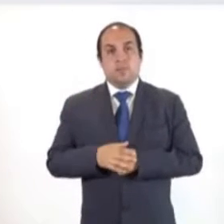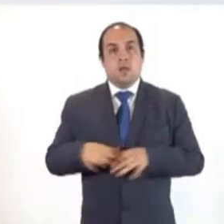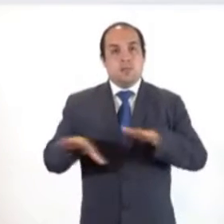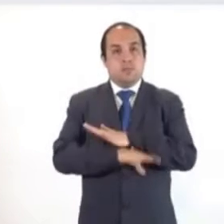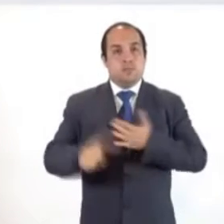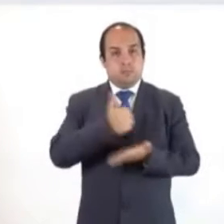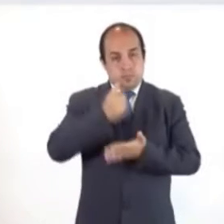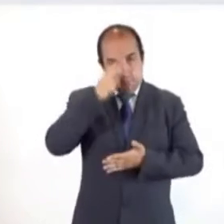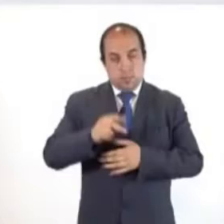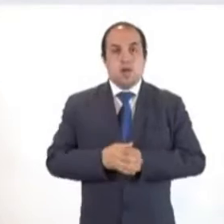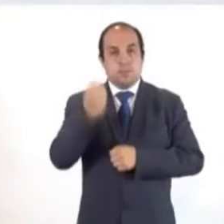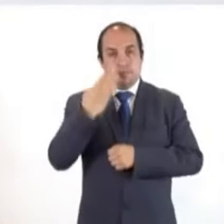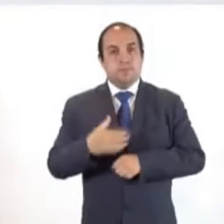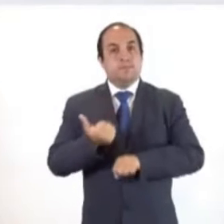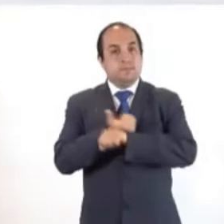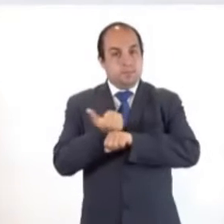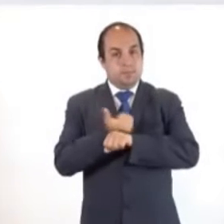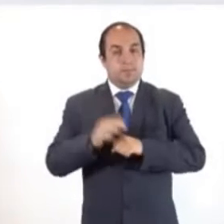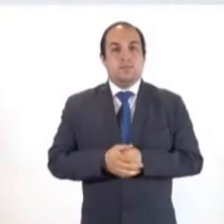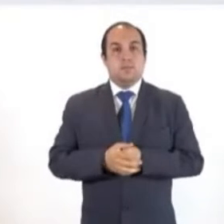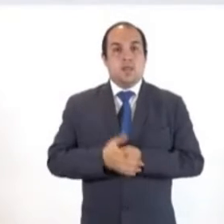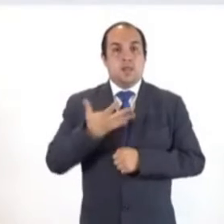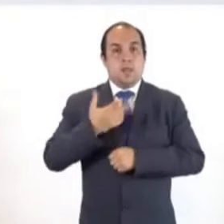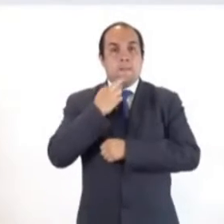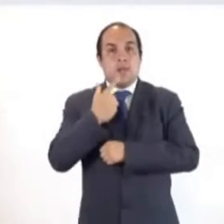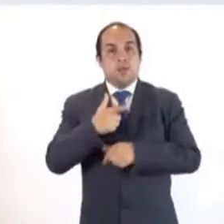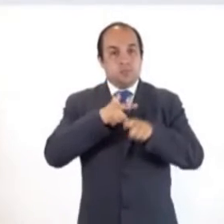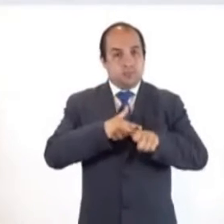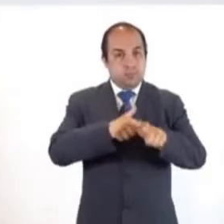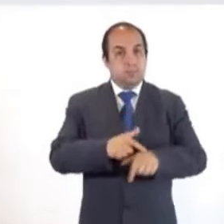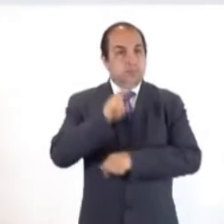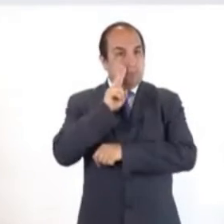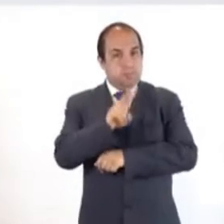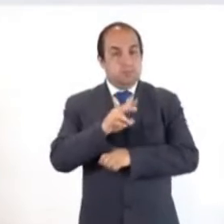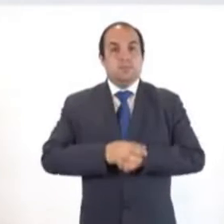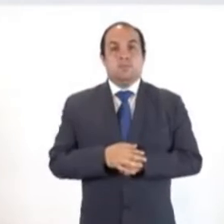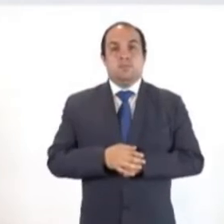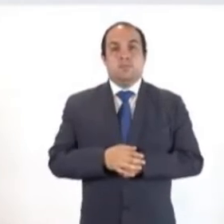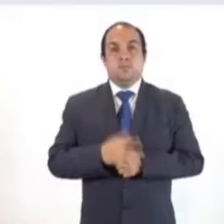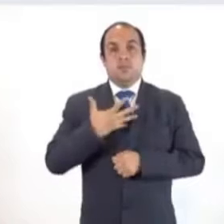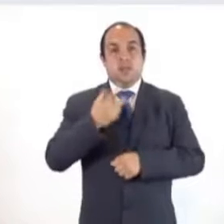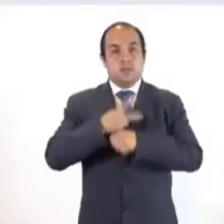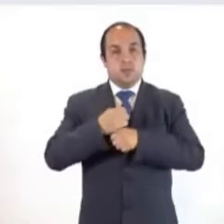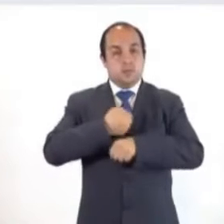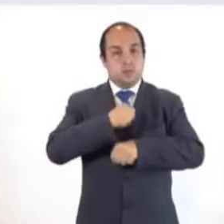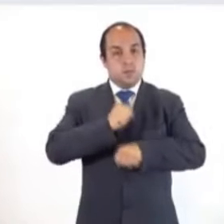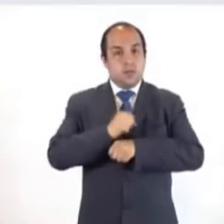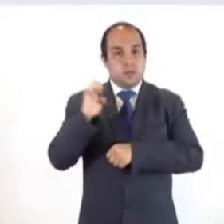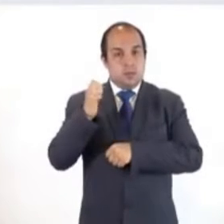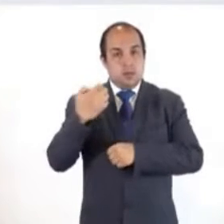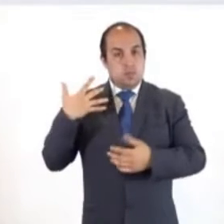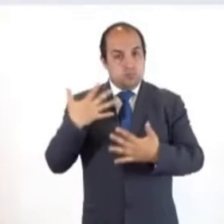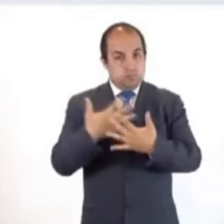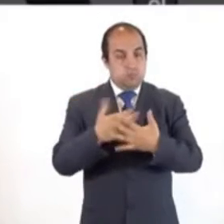Ciudad de México a semáforo amarillo, derivado de las mejorías continuas que hemos visto desde la segunda semana de enero hasta la